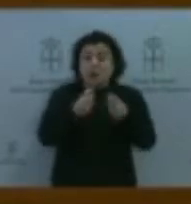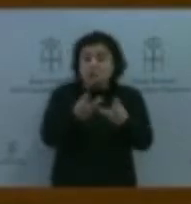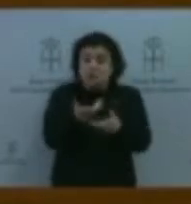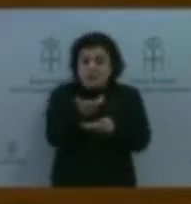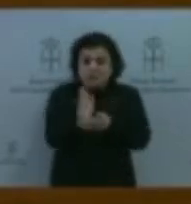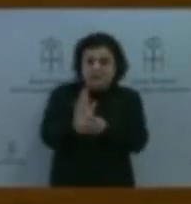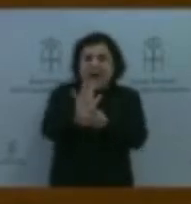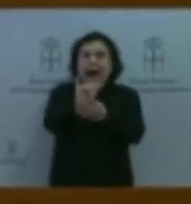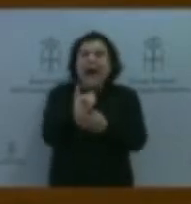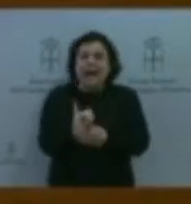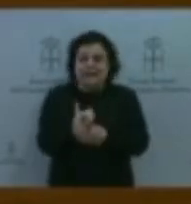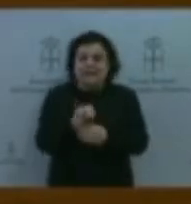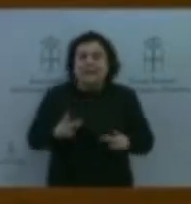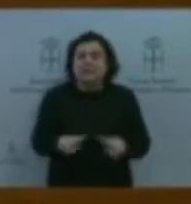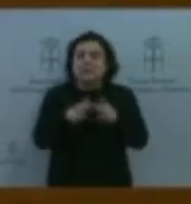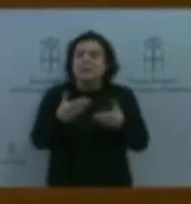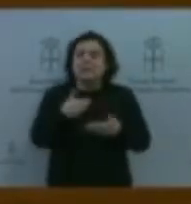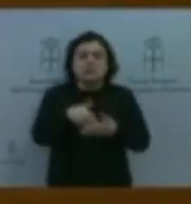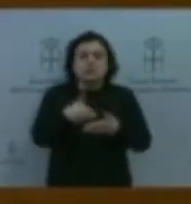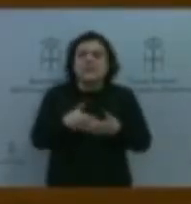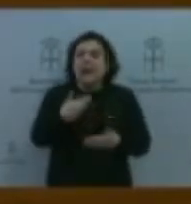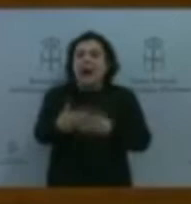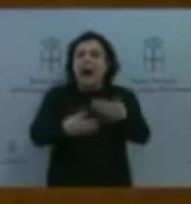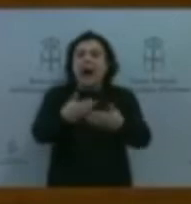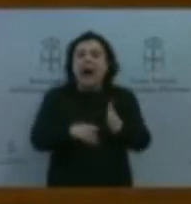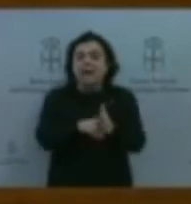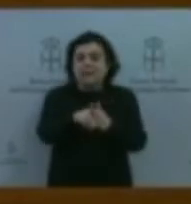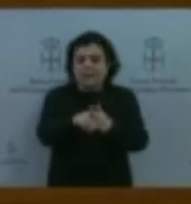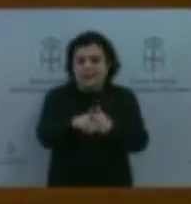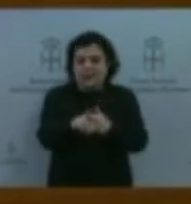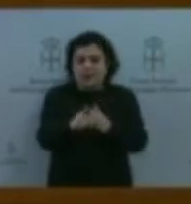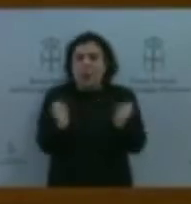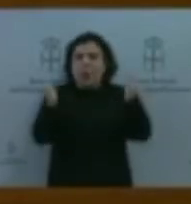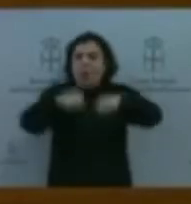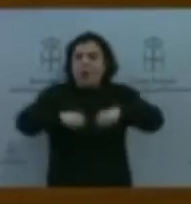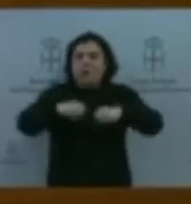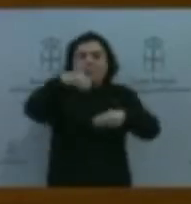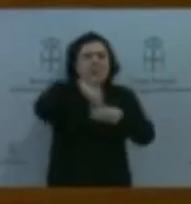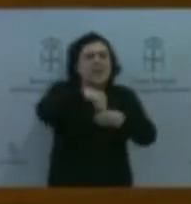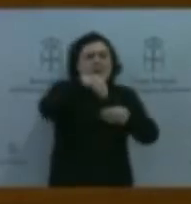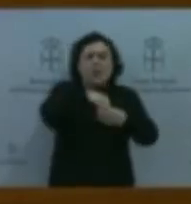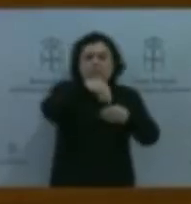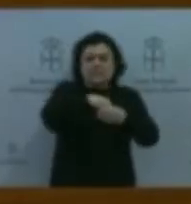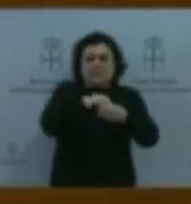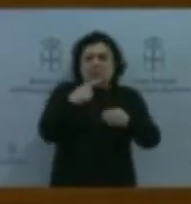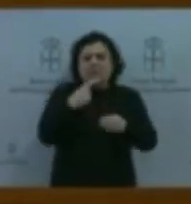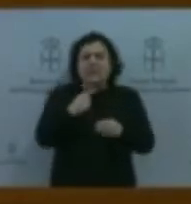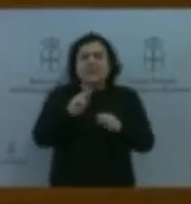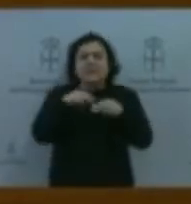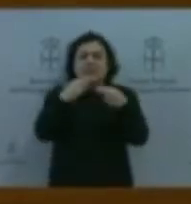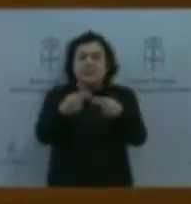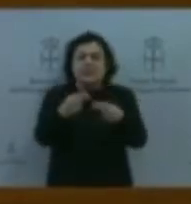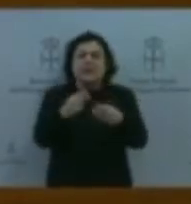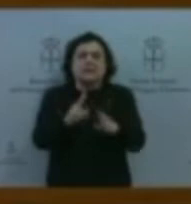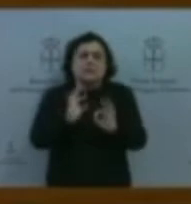de contenidos, de fondo. Un acuerdo que suponga un escudo social en tiempos de la pandemia y que ponga la primera piedra en la reconstrucción de